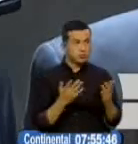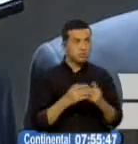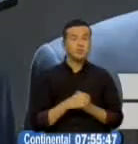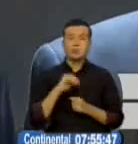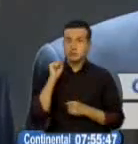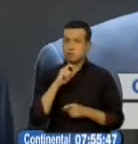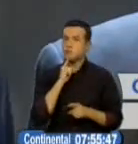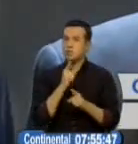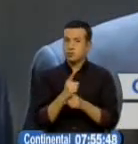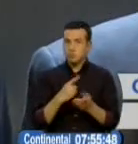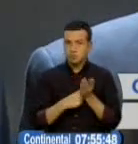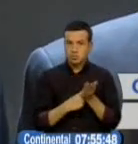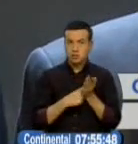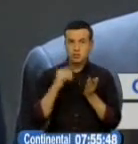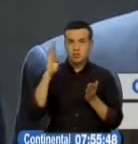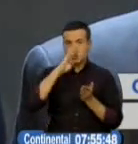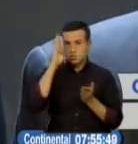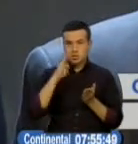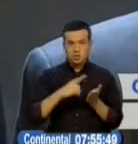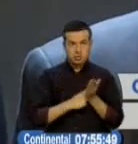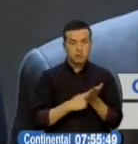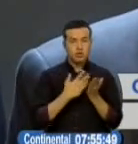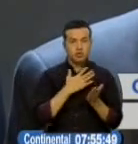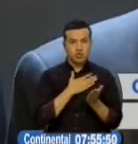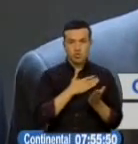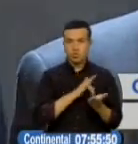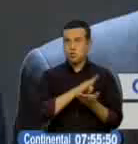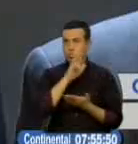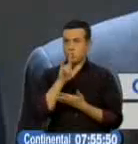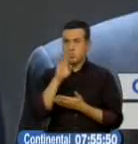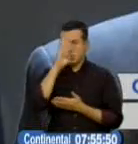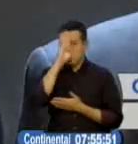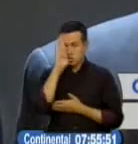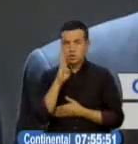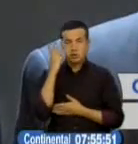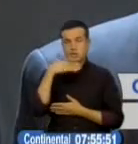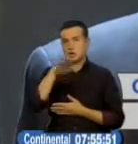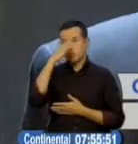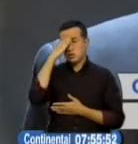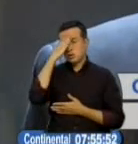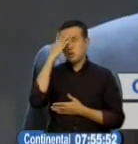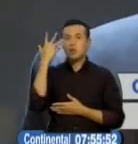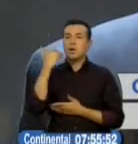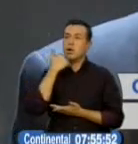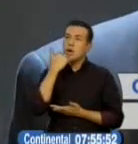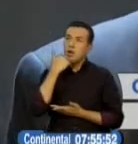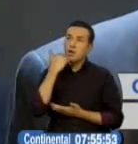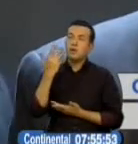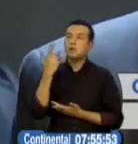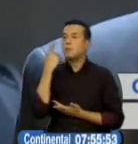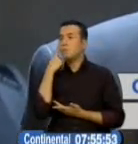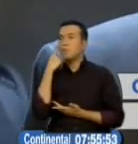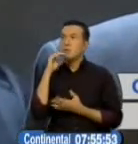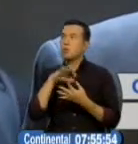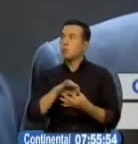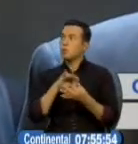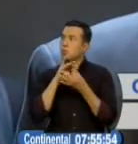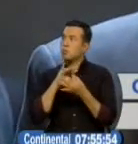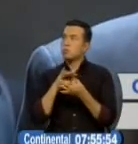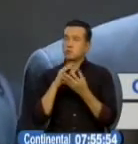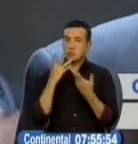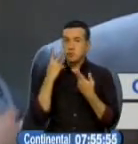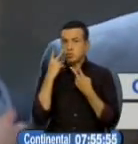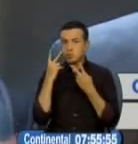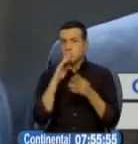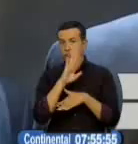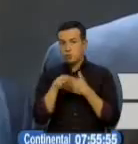reunimos con el embajador de Brasil. Yo emprenderé viaje al Brasil también porque vamos a establecer establecer algunos mecanismos justamente de cooperación para que se